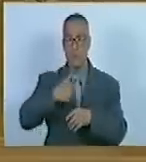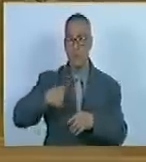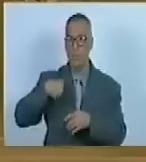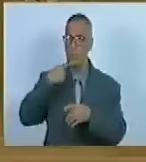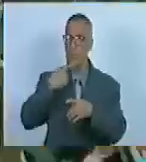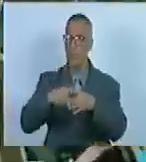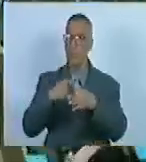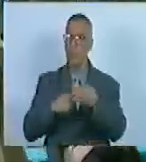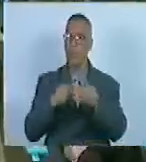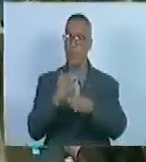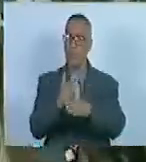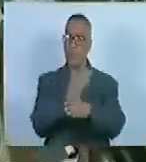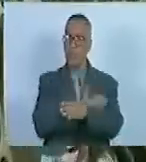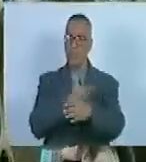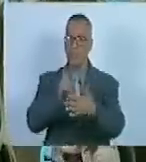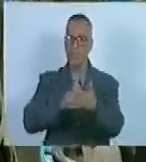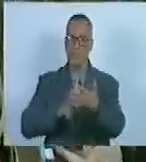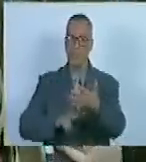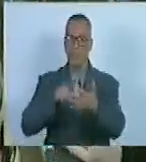esto, antes de leer